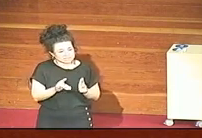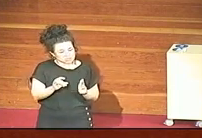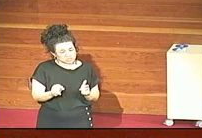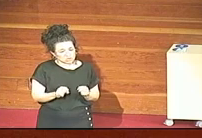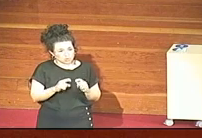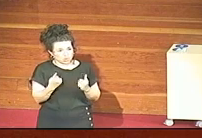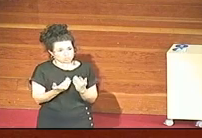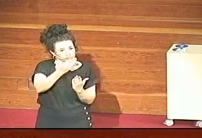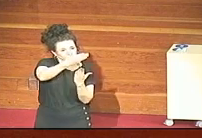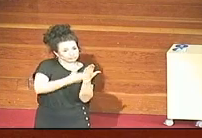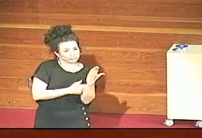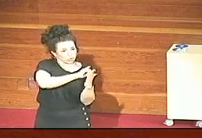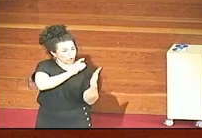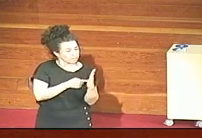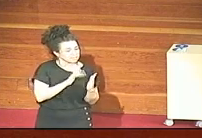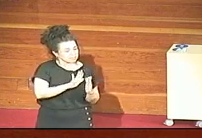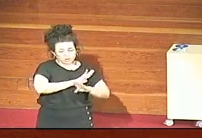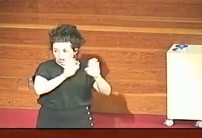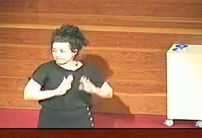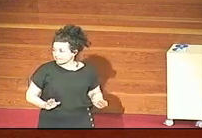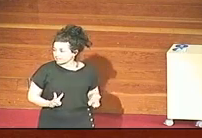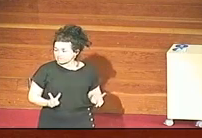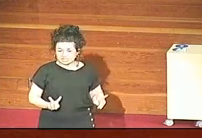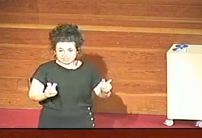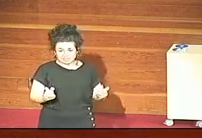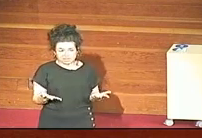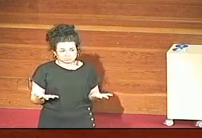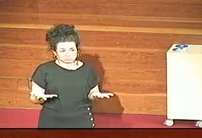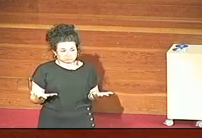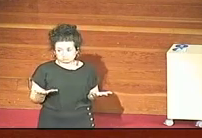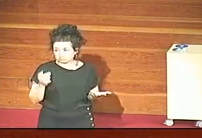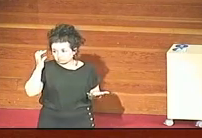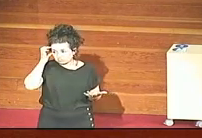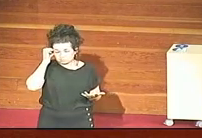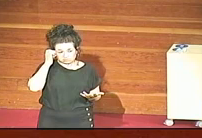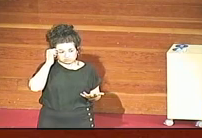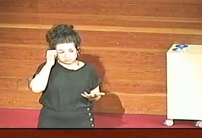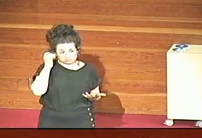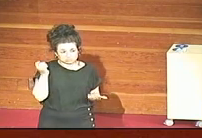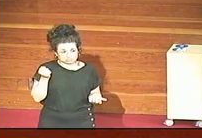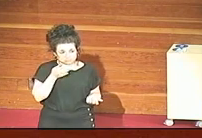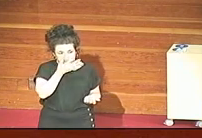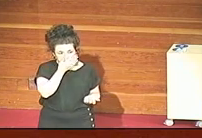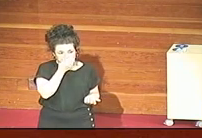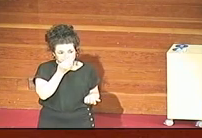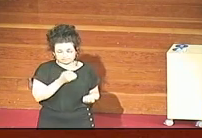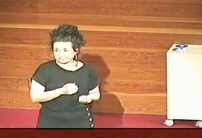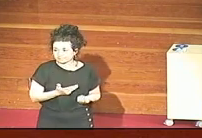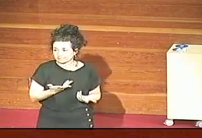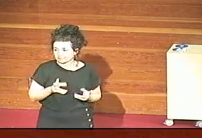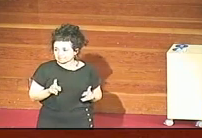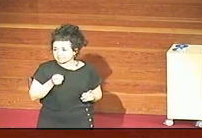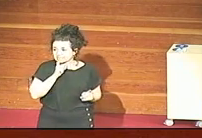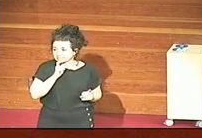entera pero al final esos temas se desconoce no salen en los medios y es muy complicado que